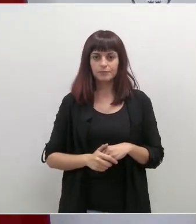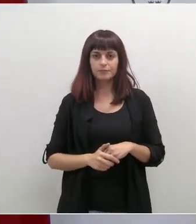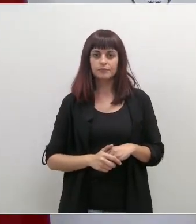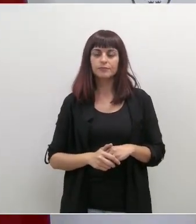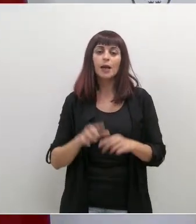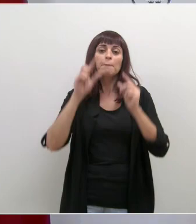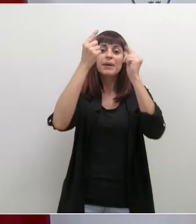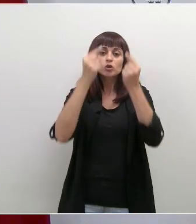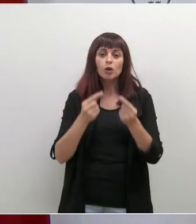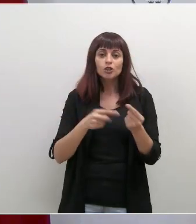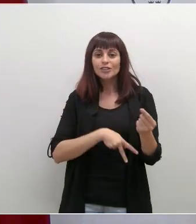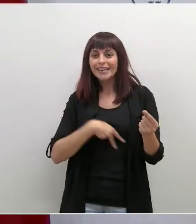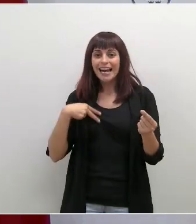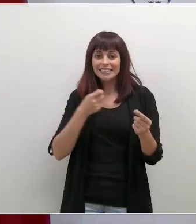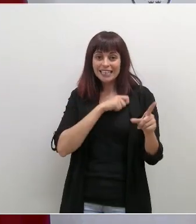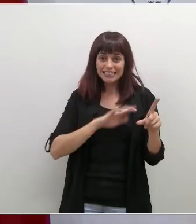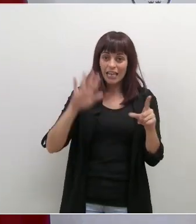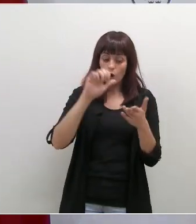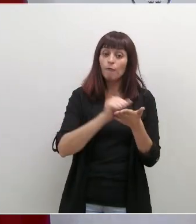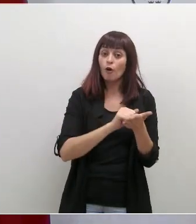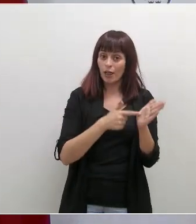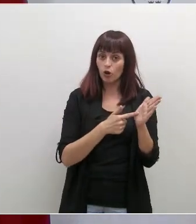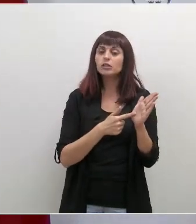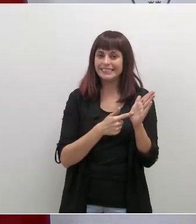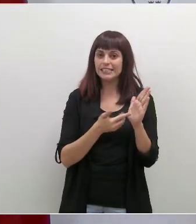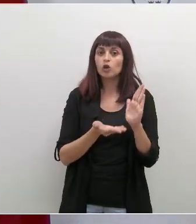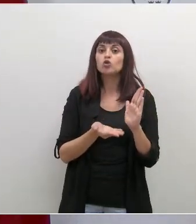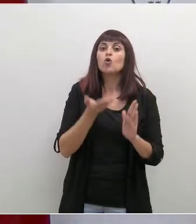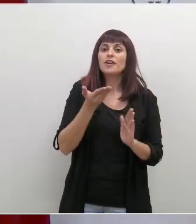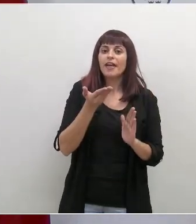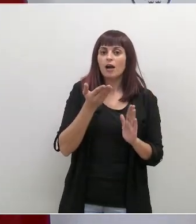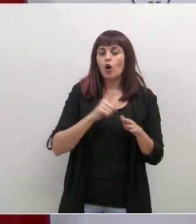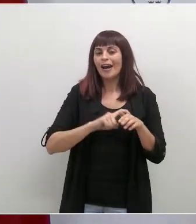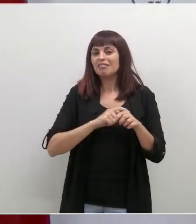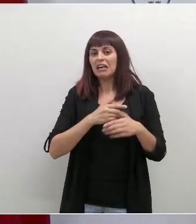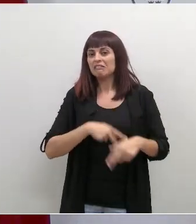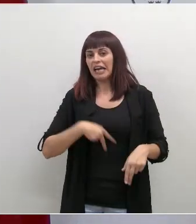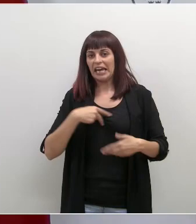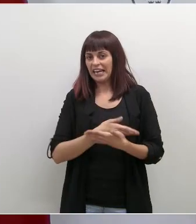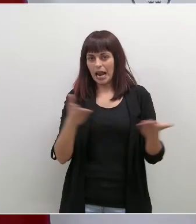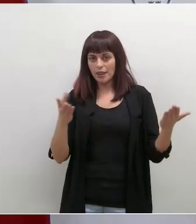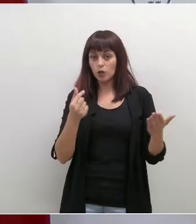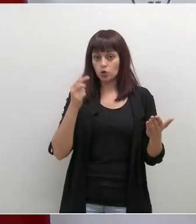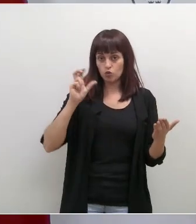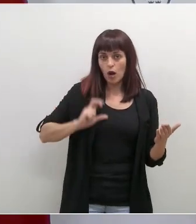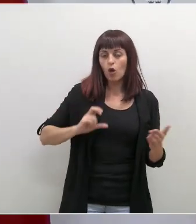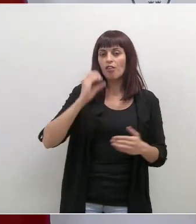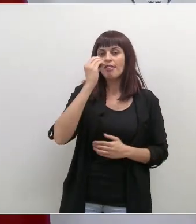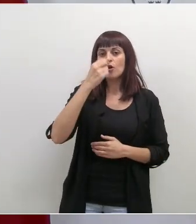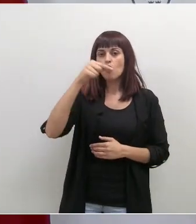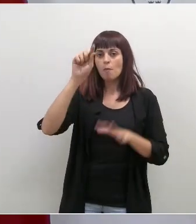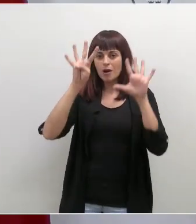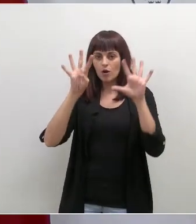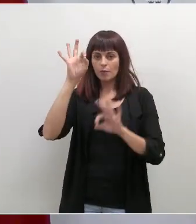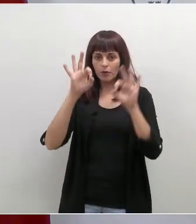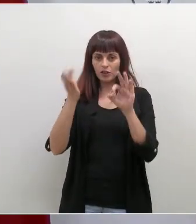presupuestos generales del Estado incluye esa subida con carácter general de los empleados públicos del sueldo en un 0,9%